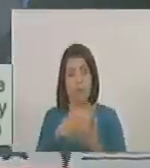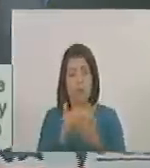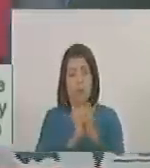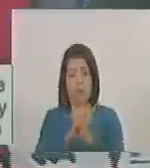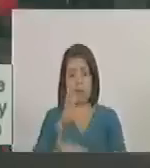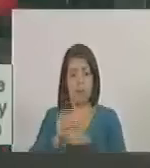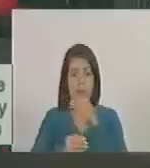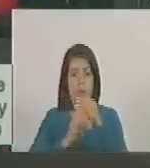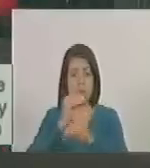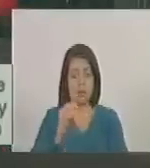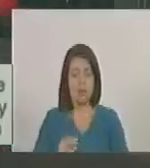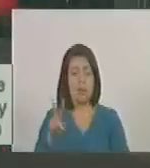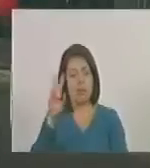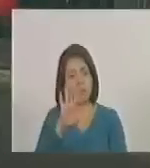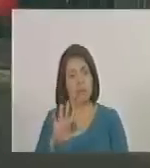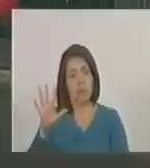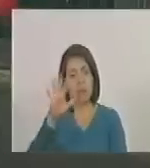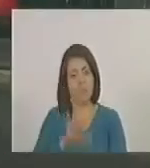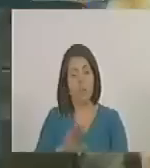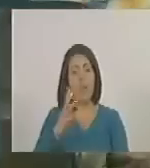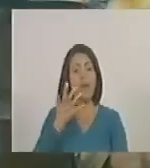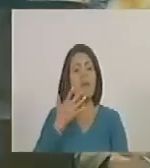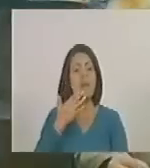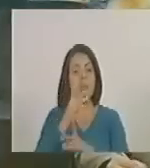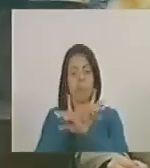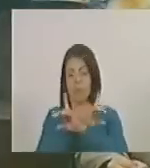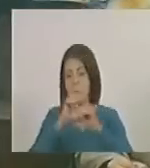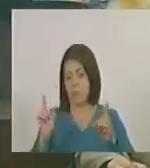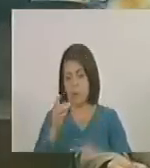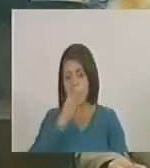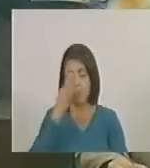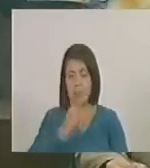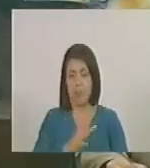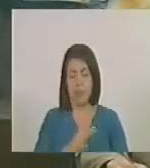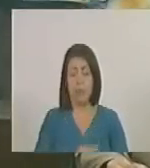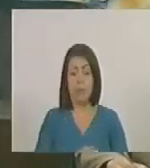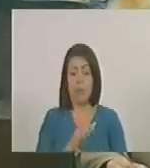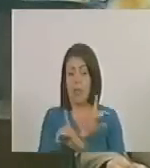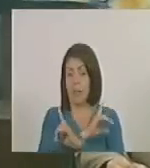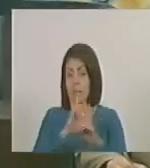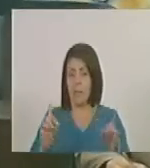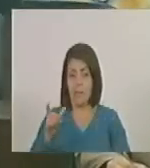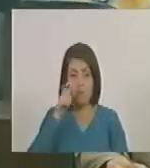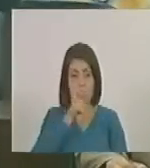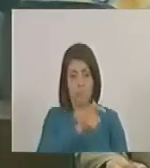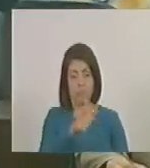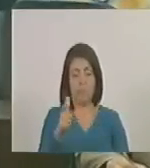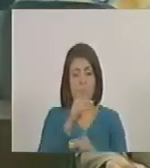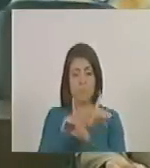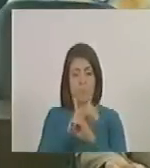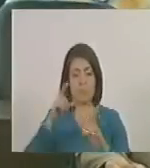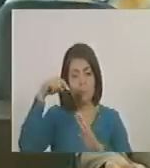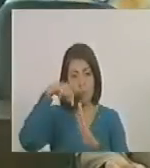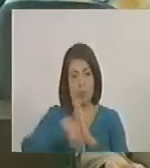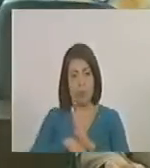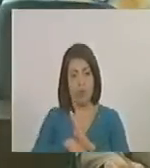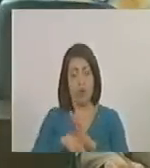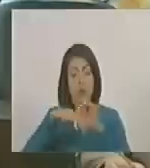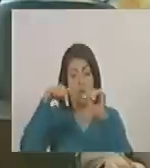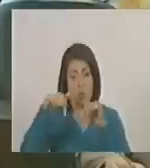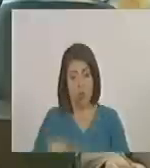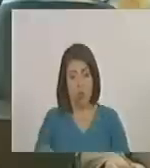sigamos haciendo de Venezuela ejemplo de la democracia verdadera, de la democracia del pueblo, de la democracia profunda.